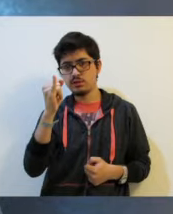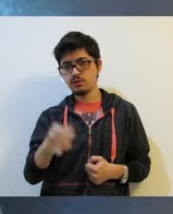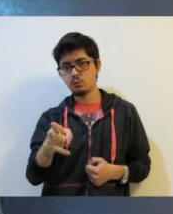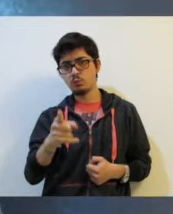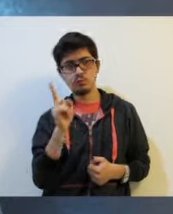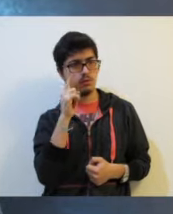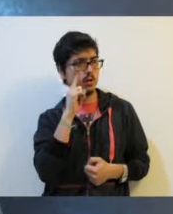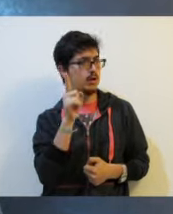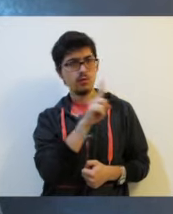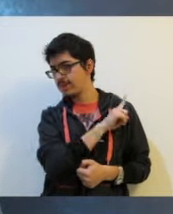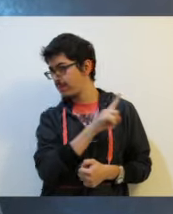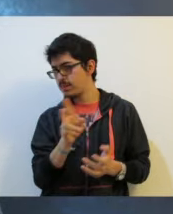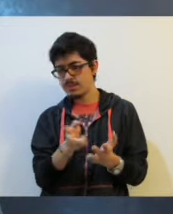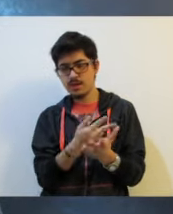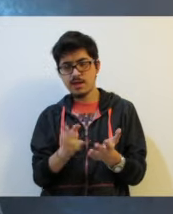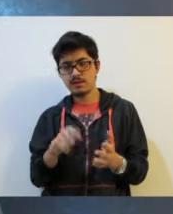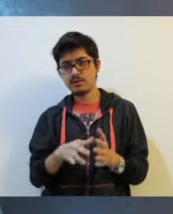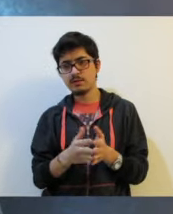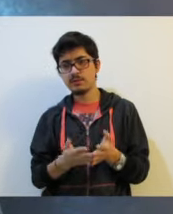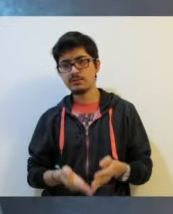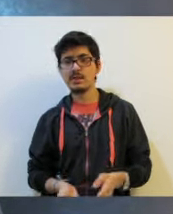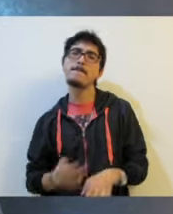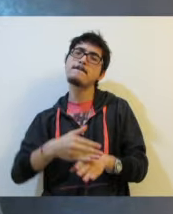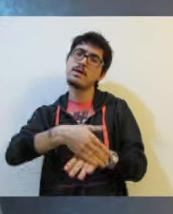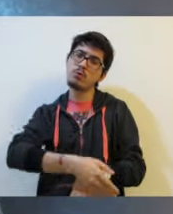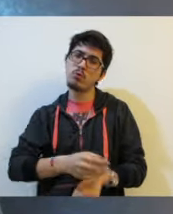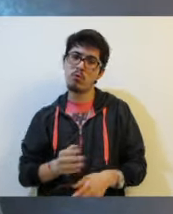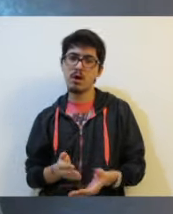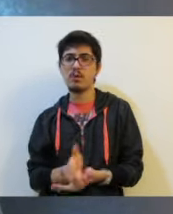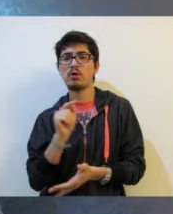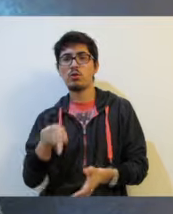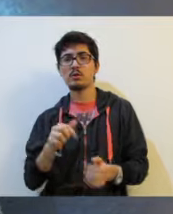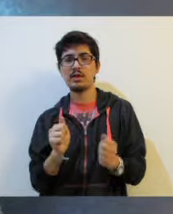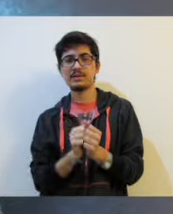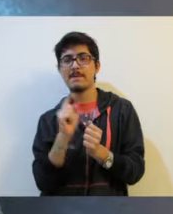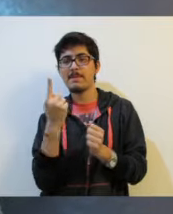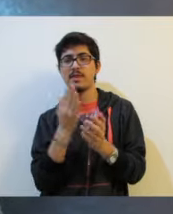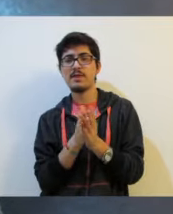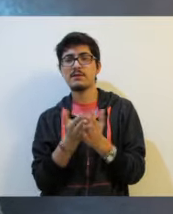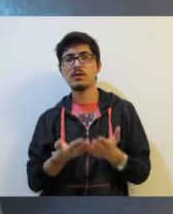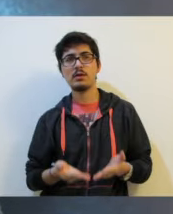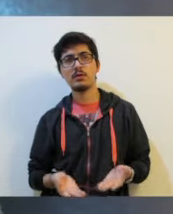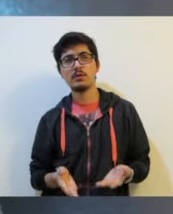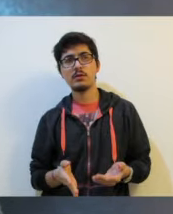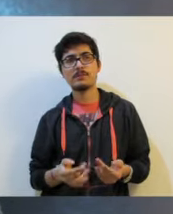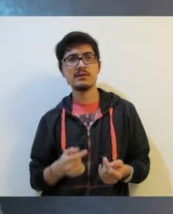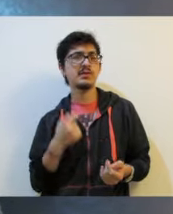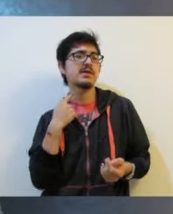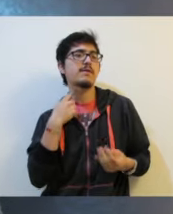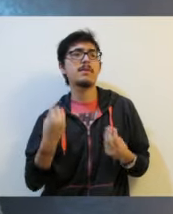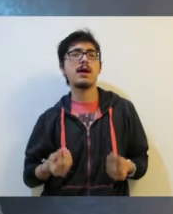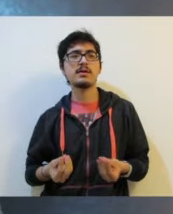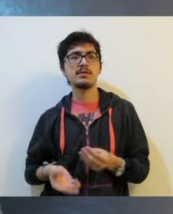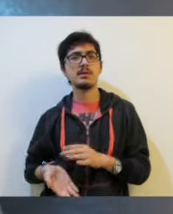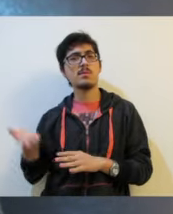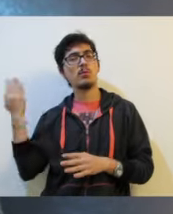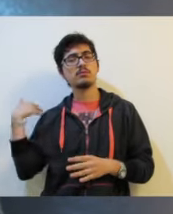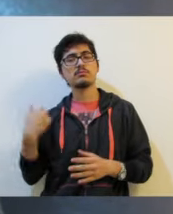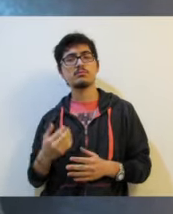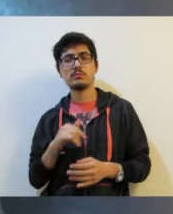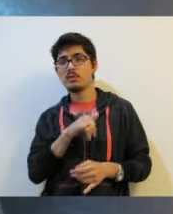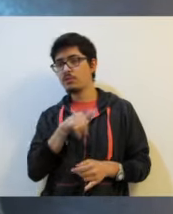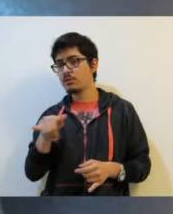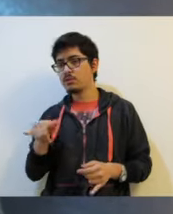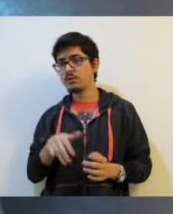ocurrir después. Así que bueno, chicos, espero que les haya gustado esta recomendación. No olviden que pueden escribirme cuando ustedes